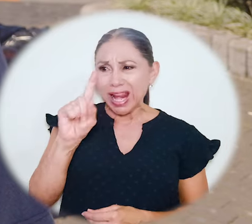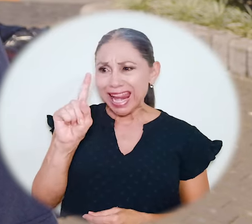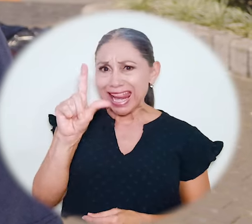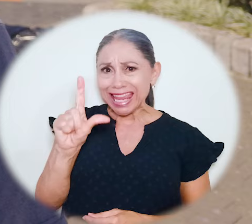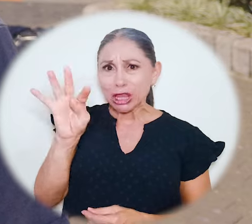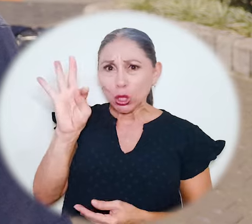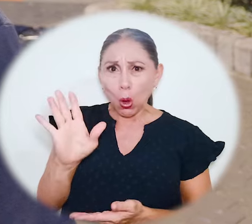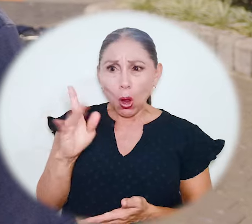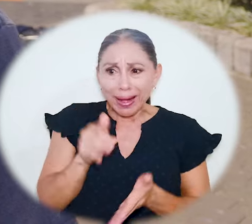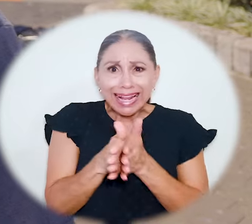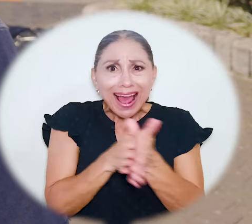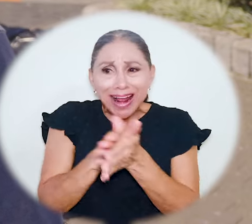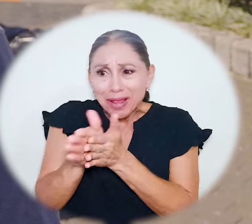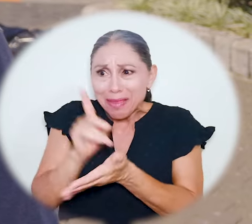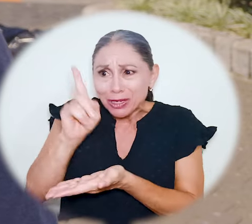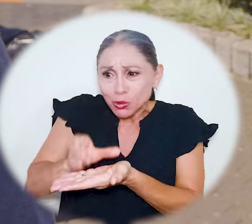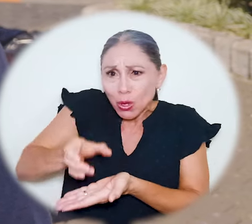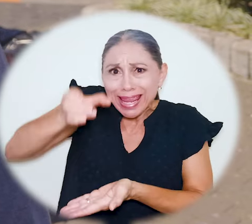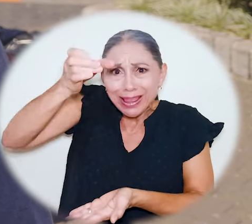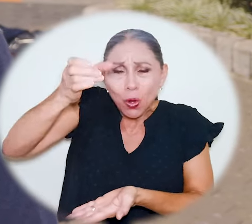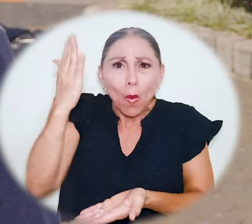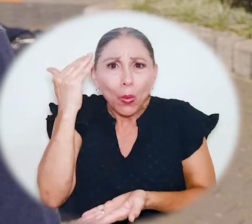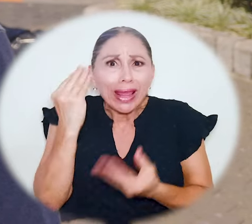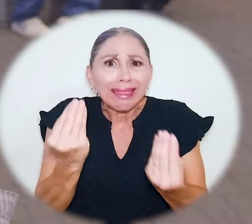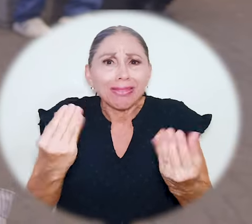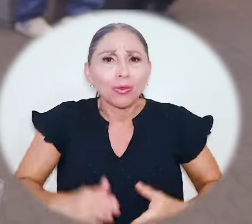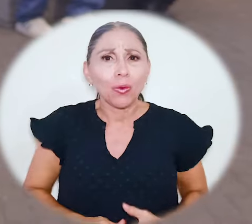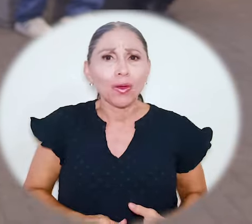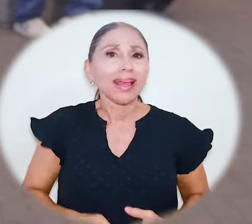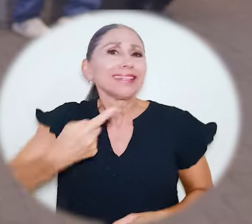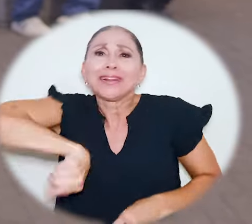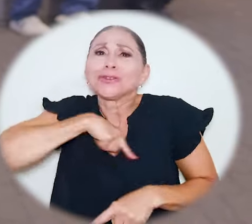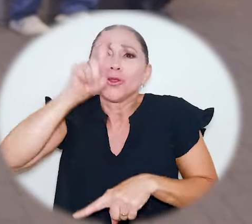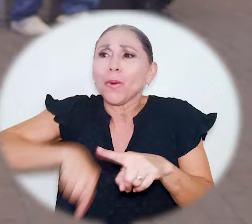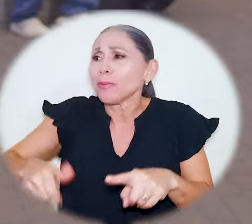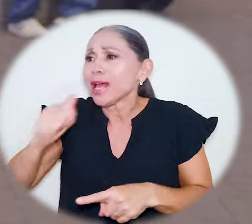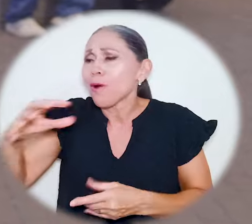1 litro, no, tiene las manos. ¿De qué tanto? Es que no